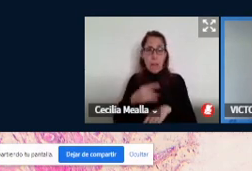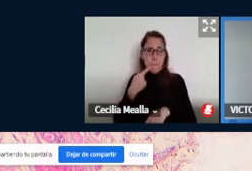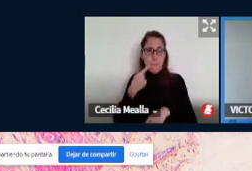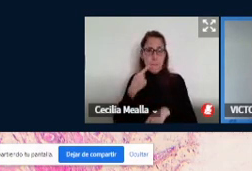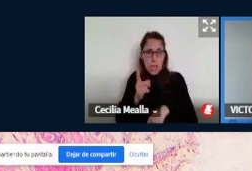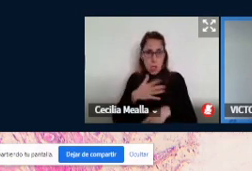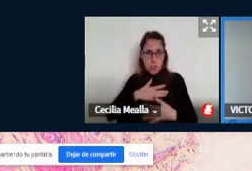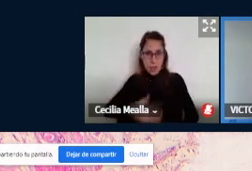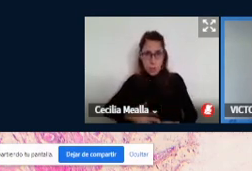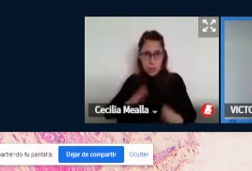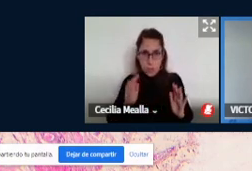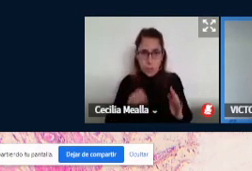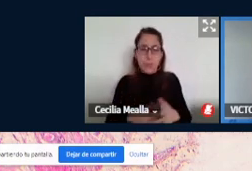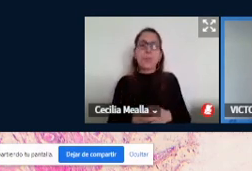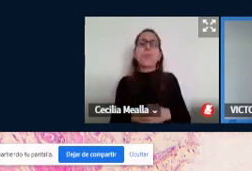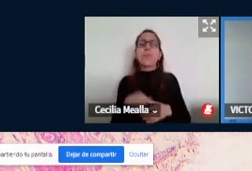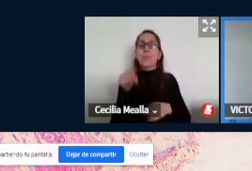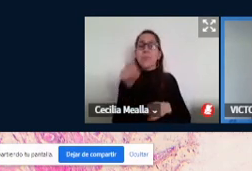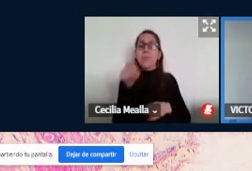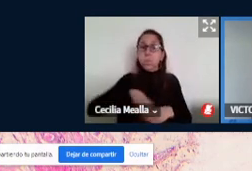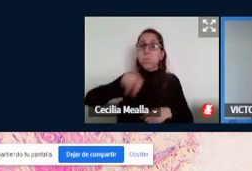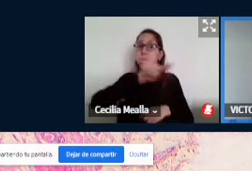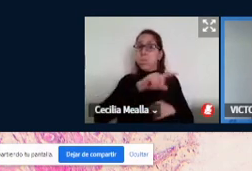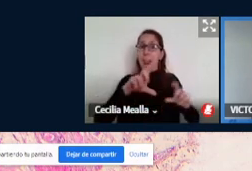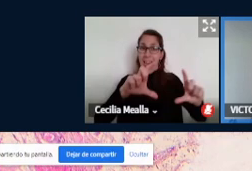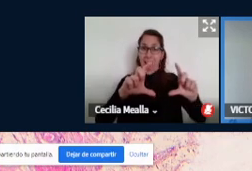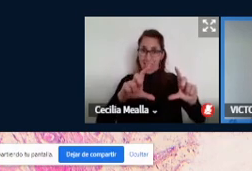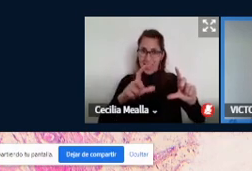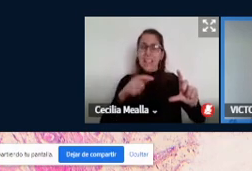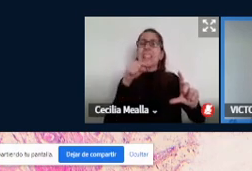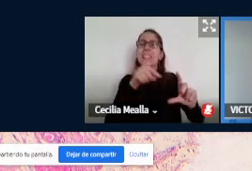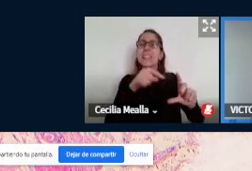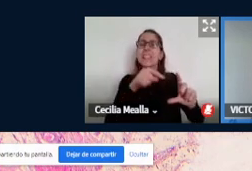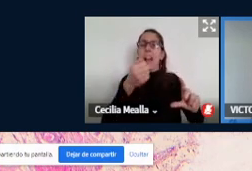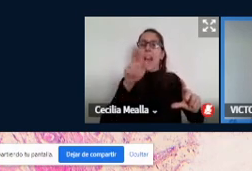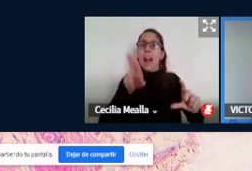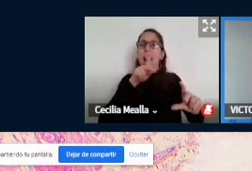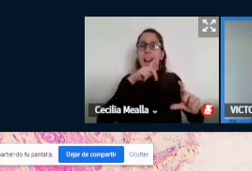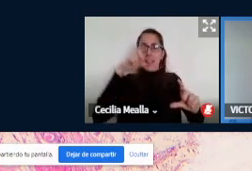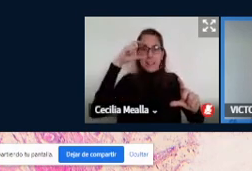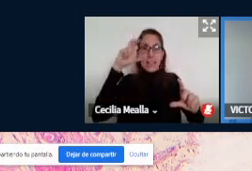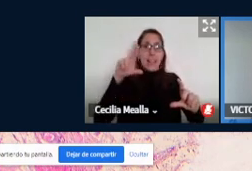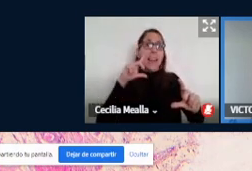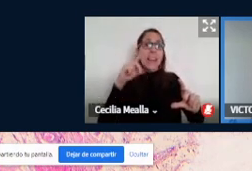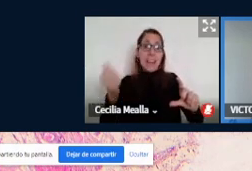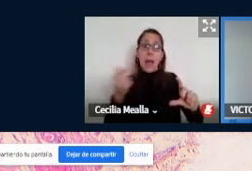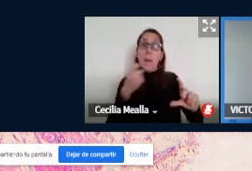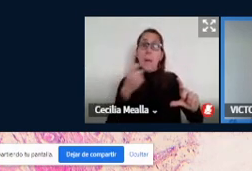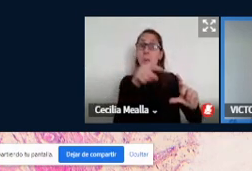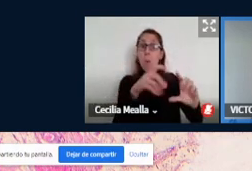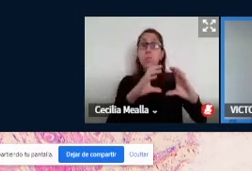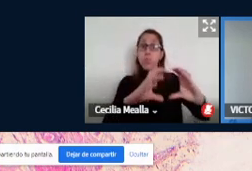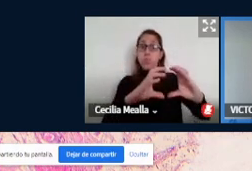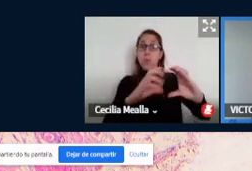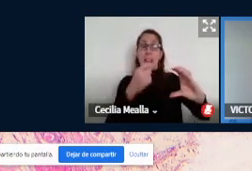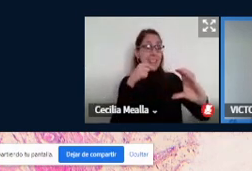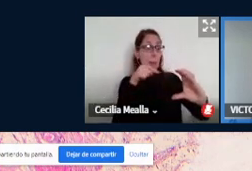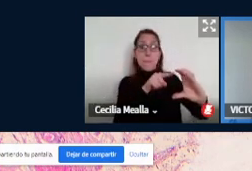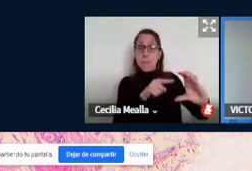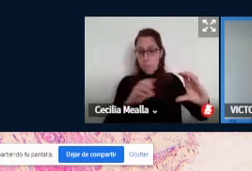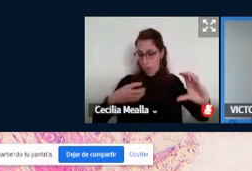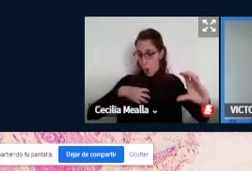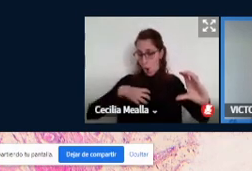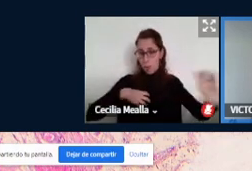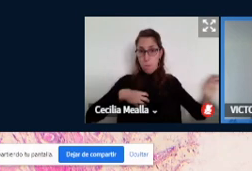en esto, que no me dijeron qué es, pero yo les digo que es una arteria, ¿sí? Si en esta arteria llega al órgano, por todas